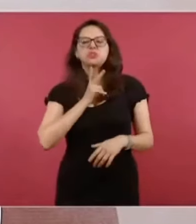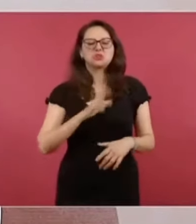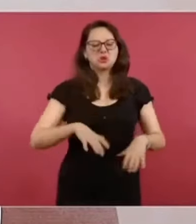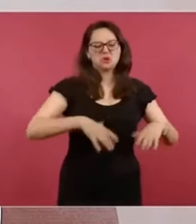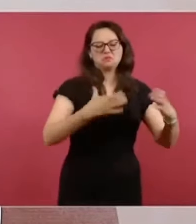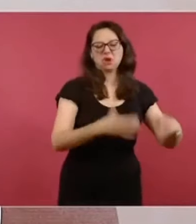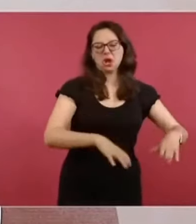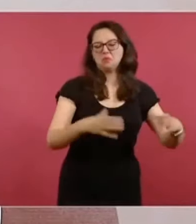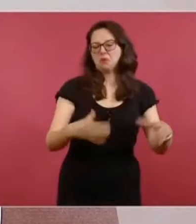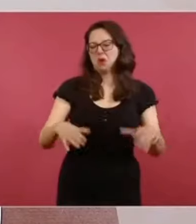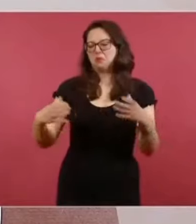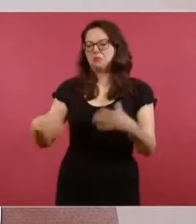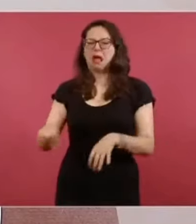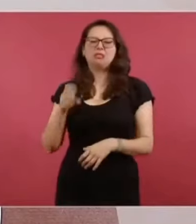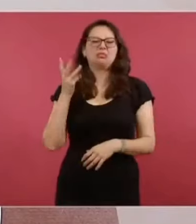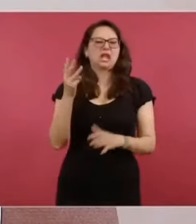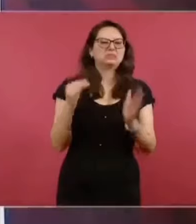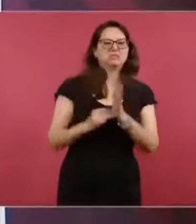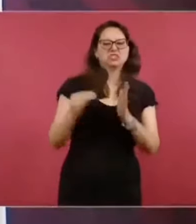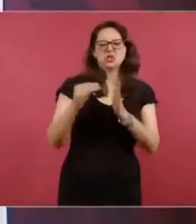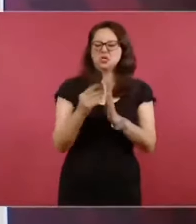3,000,000 de barriles diarios.